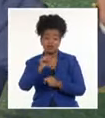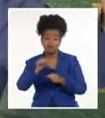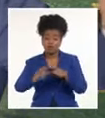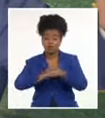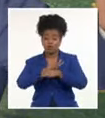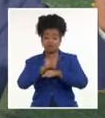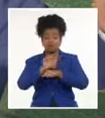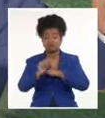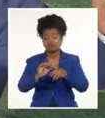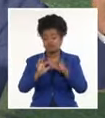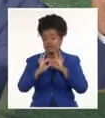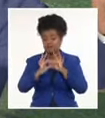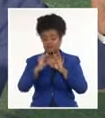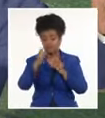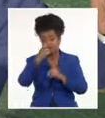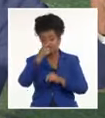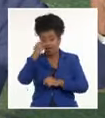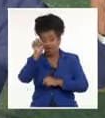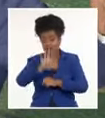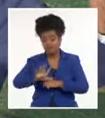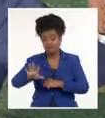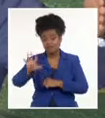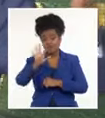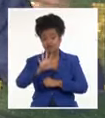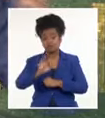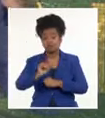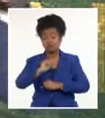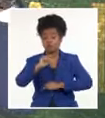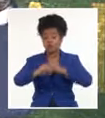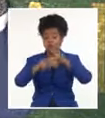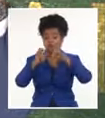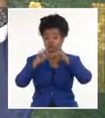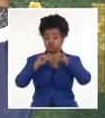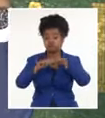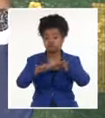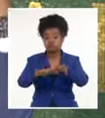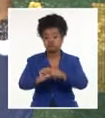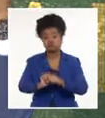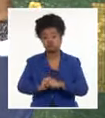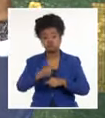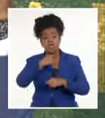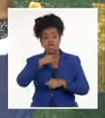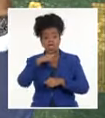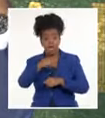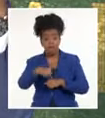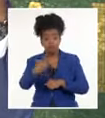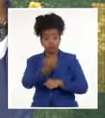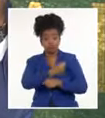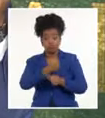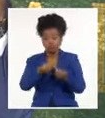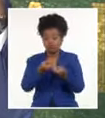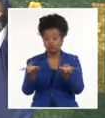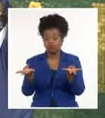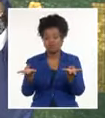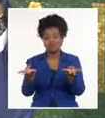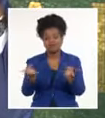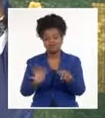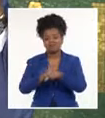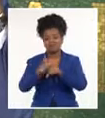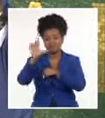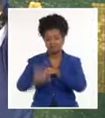prolonga la pandemia. Si es que hubiese habido una distribución equitativa de las vacunas,